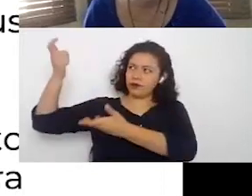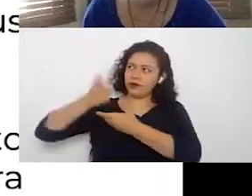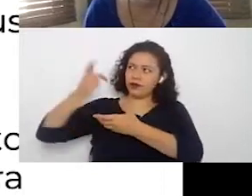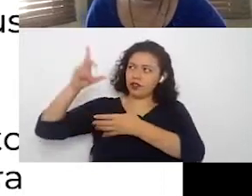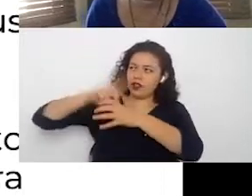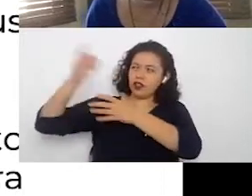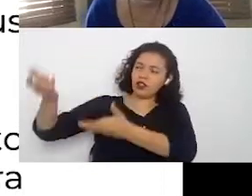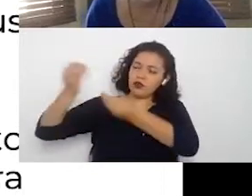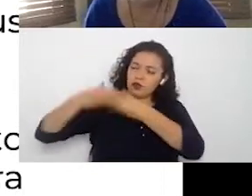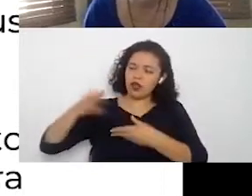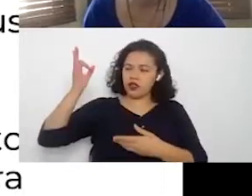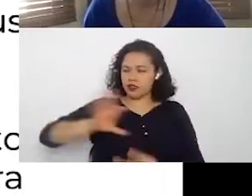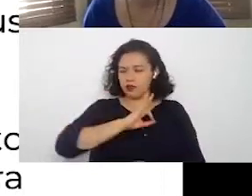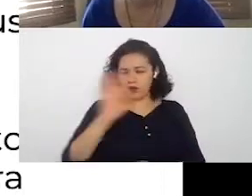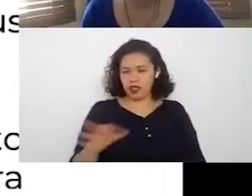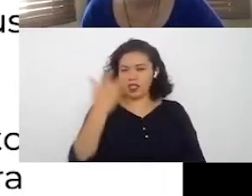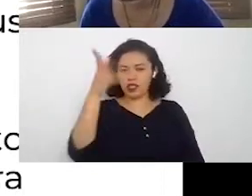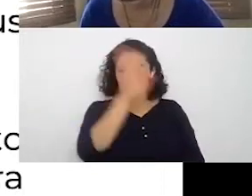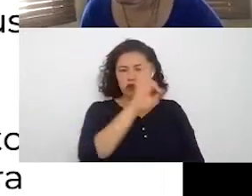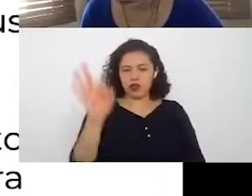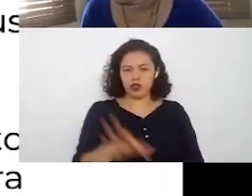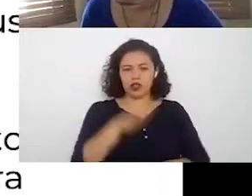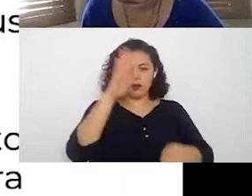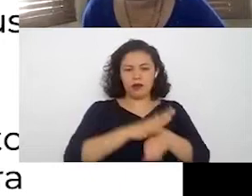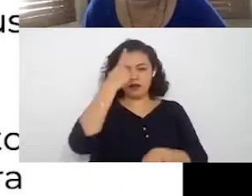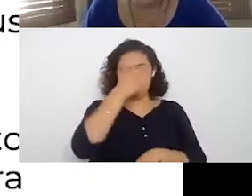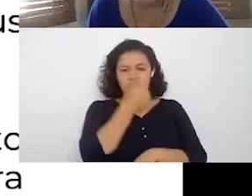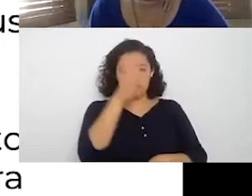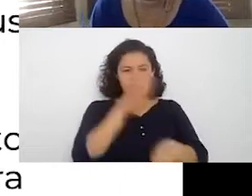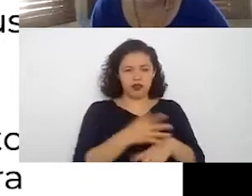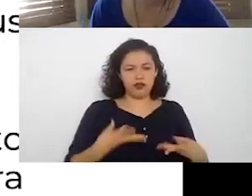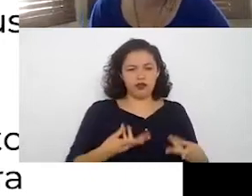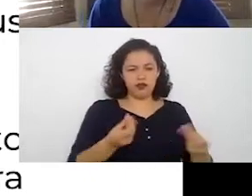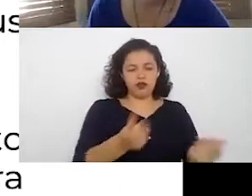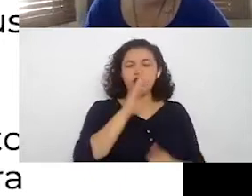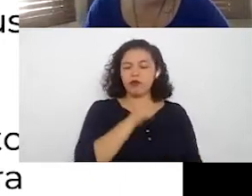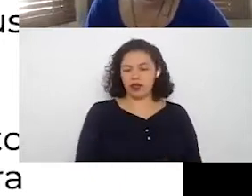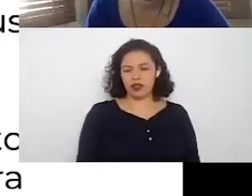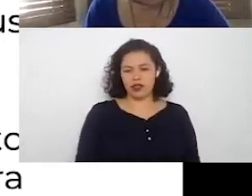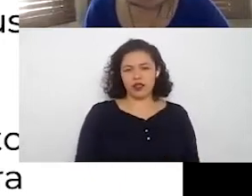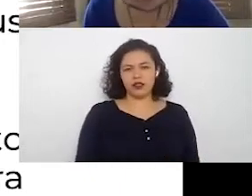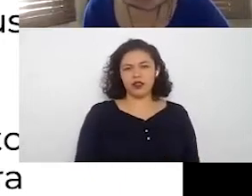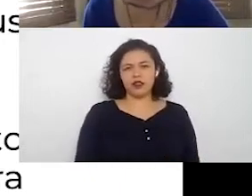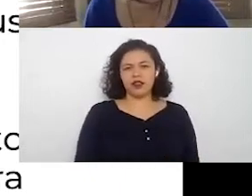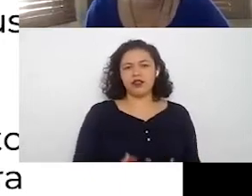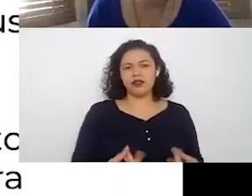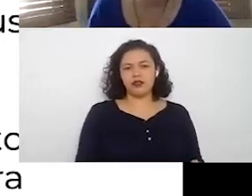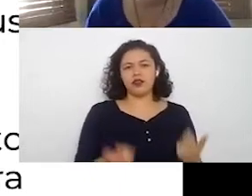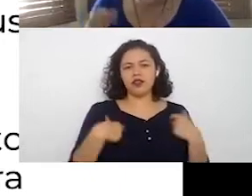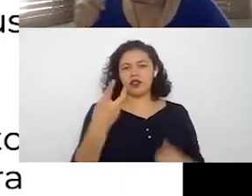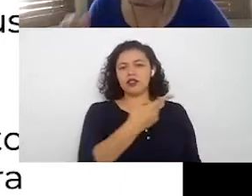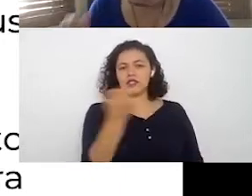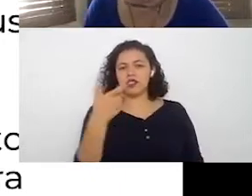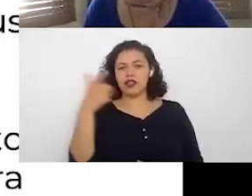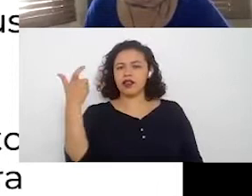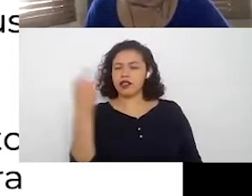por donativos y rendimientos del gasto administrativo. ¿Qué me dice aquí? Yo recibo 100 pesos, doy mi deducible